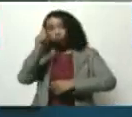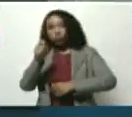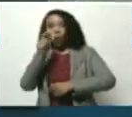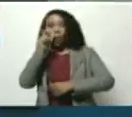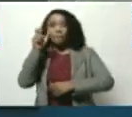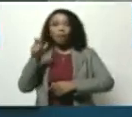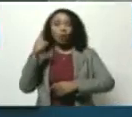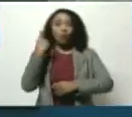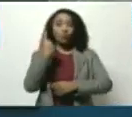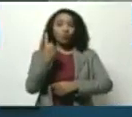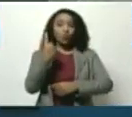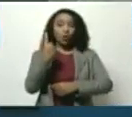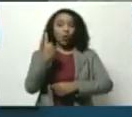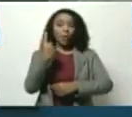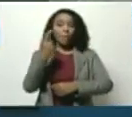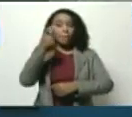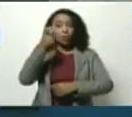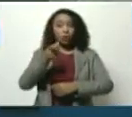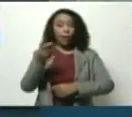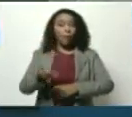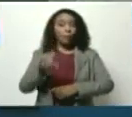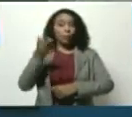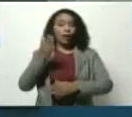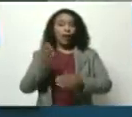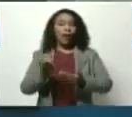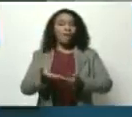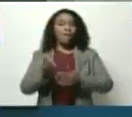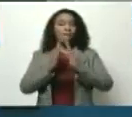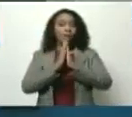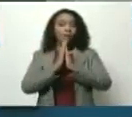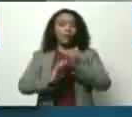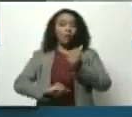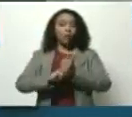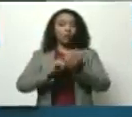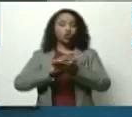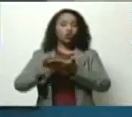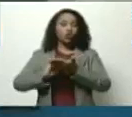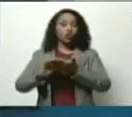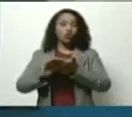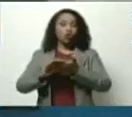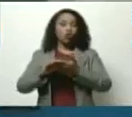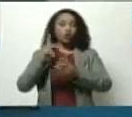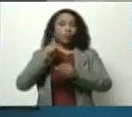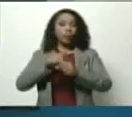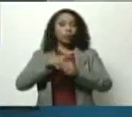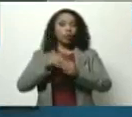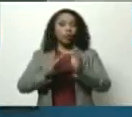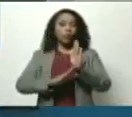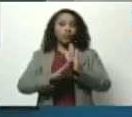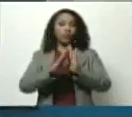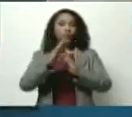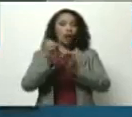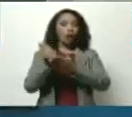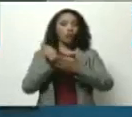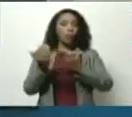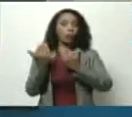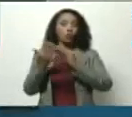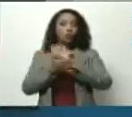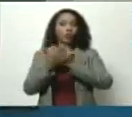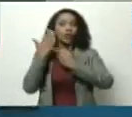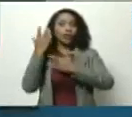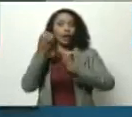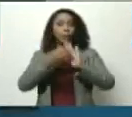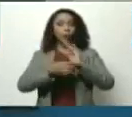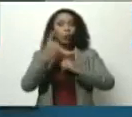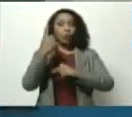quinto como uno de los artífices en favor de la recuperación de los precios del crudo y ha celebrado también el capítulo de